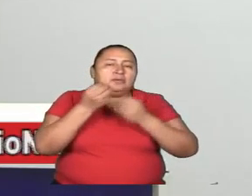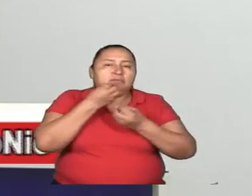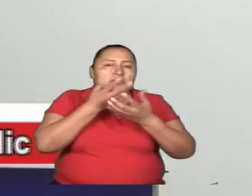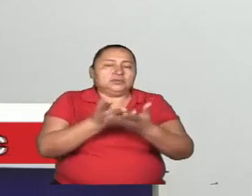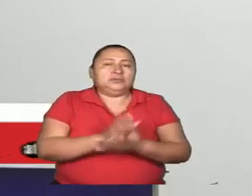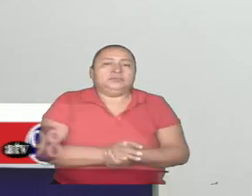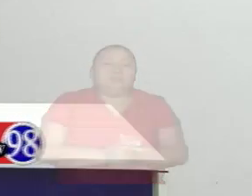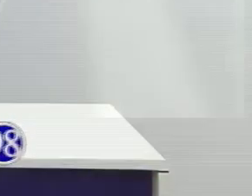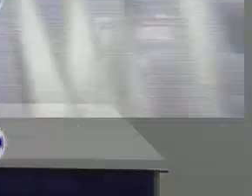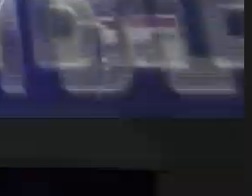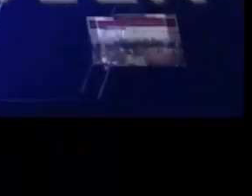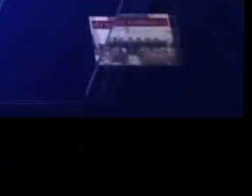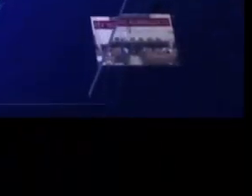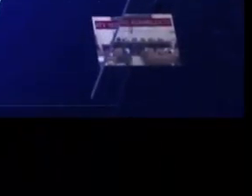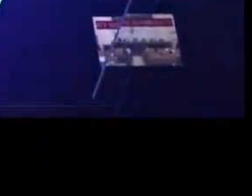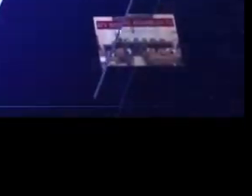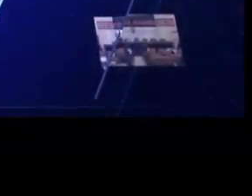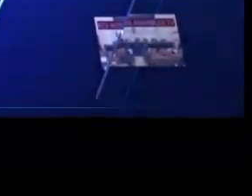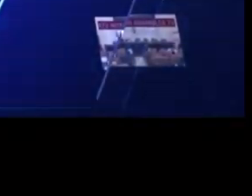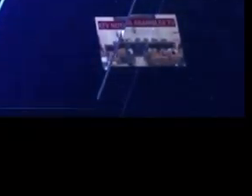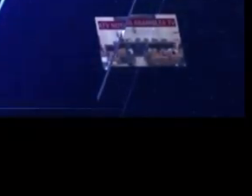siguiente informe.